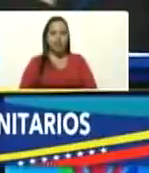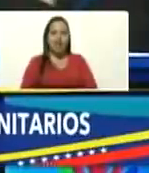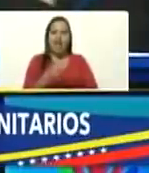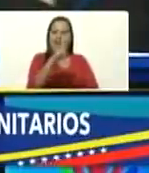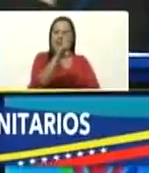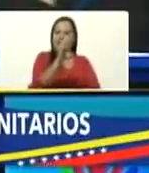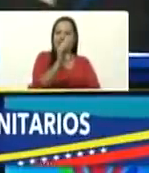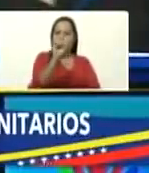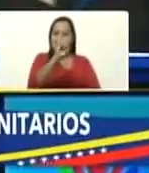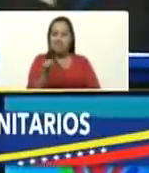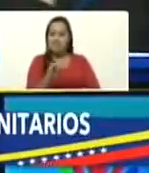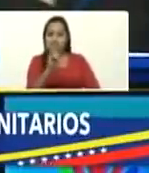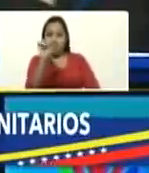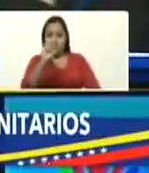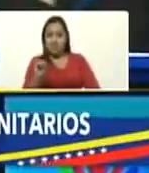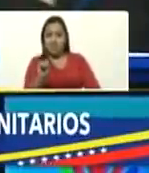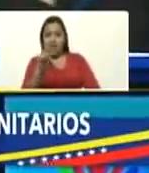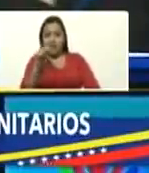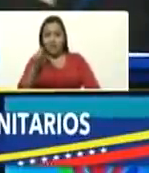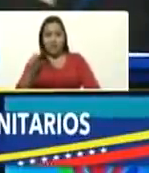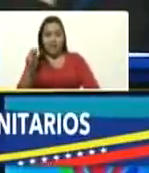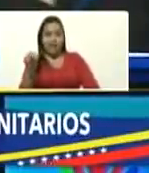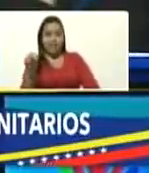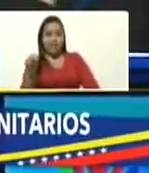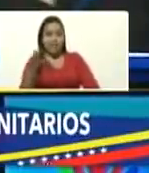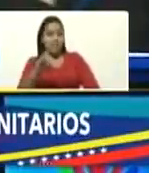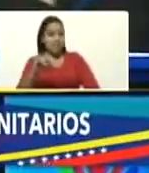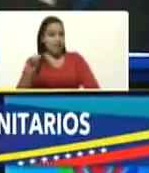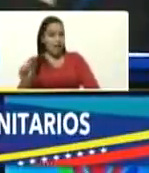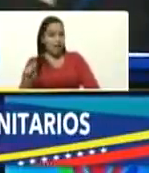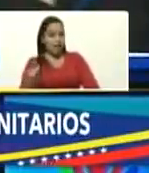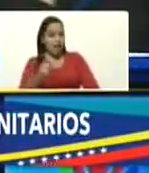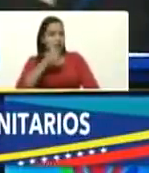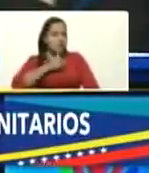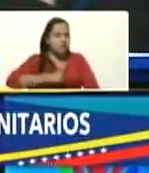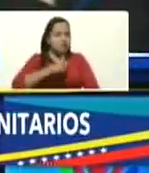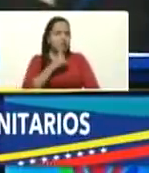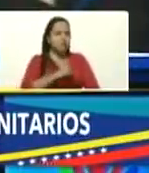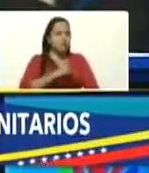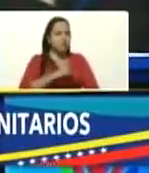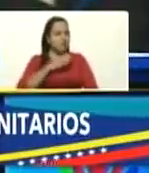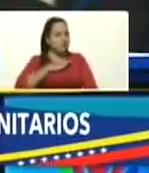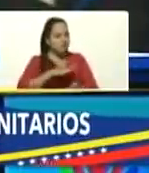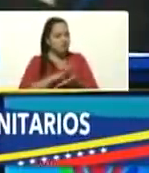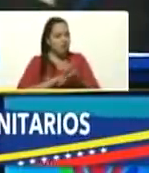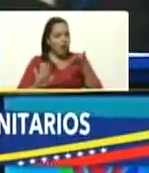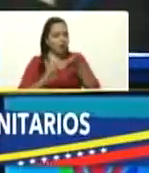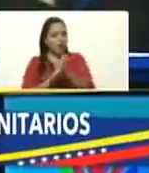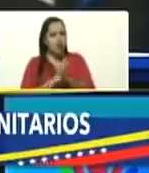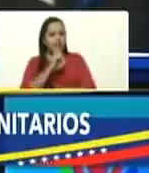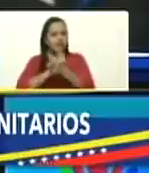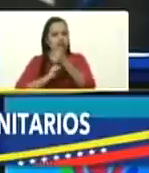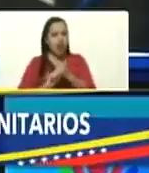Resistencia frente a los embates y la agresión del imperialismo. Resistencia frente a lo mal